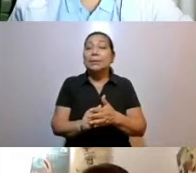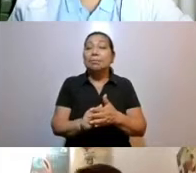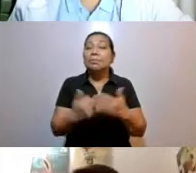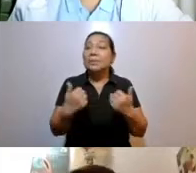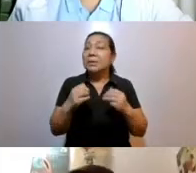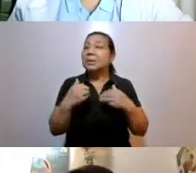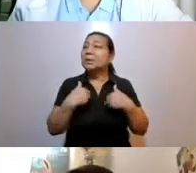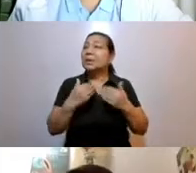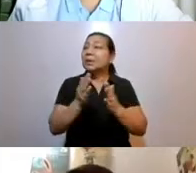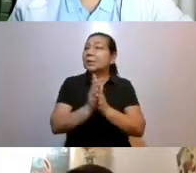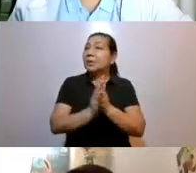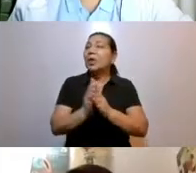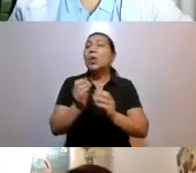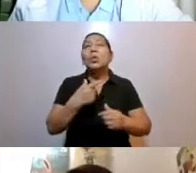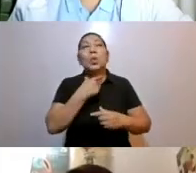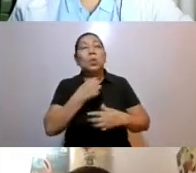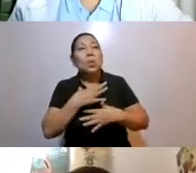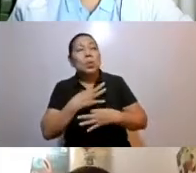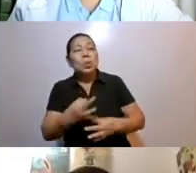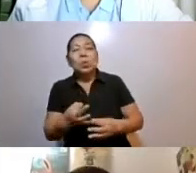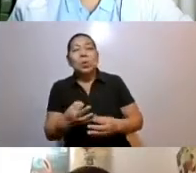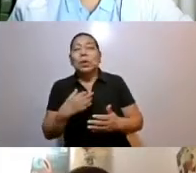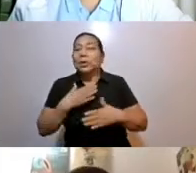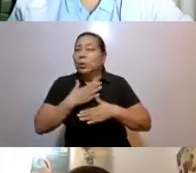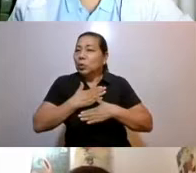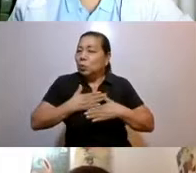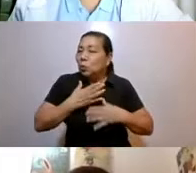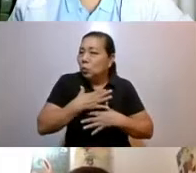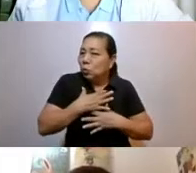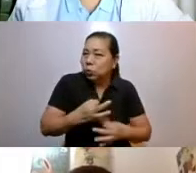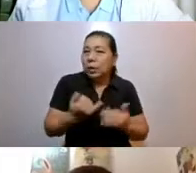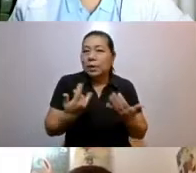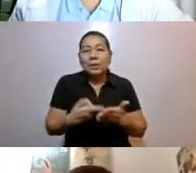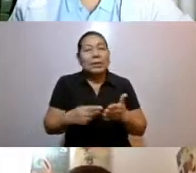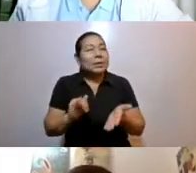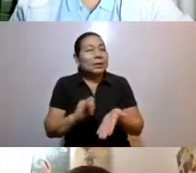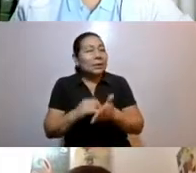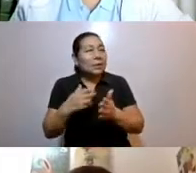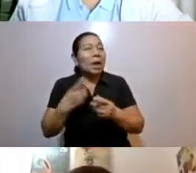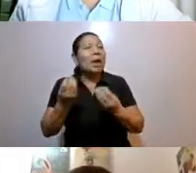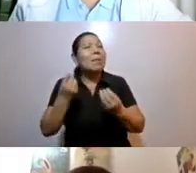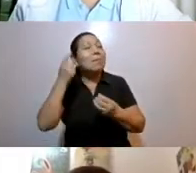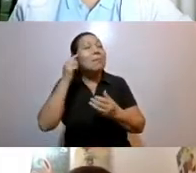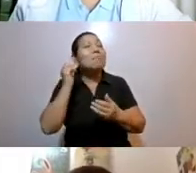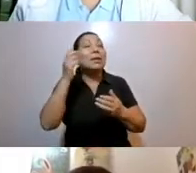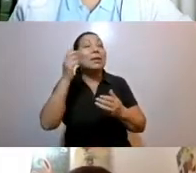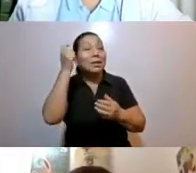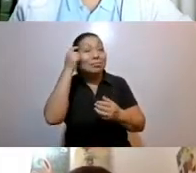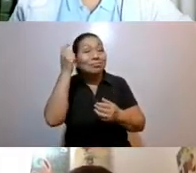vamos a tener el placer, ¿no? El placer, la sensación de placer, que es netamente cerebral, ¿no? El placer